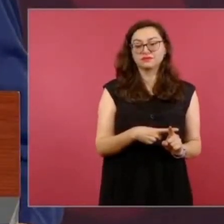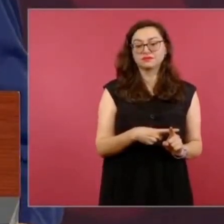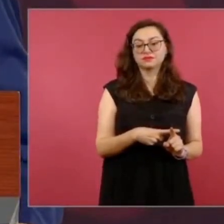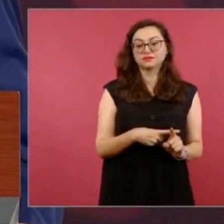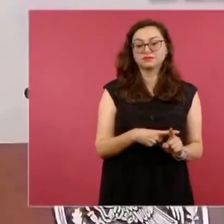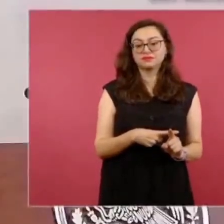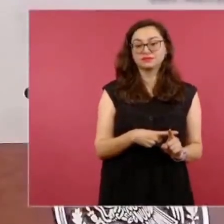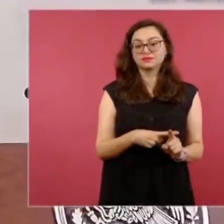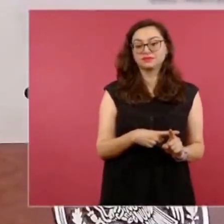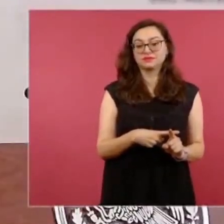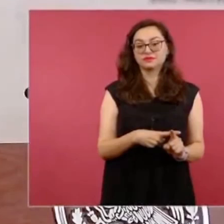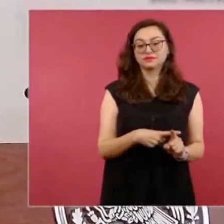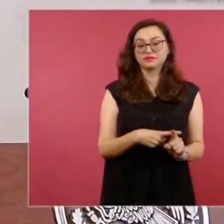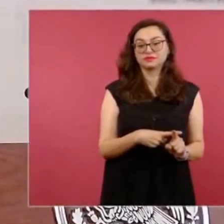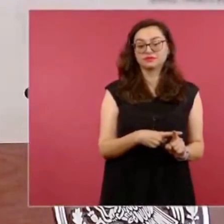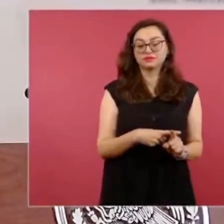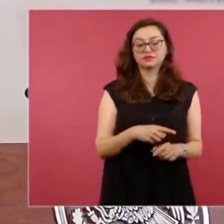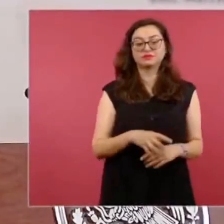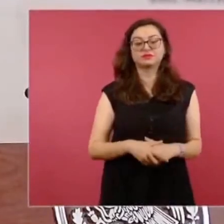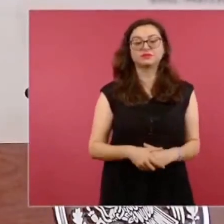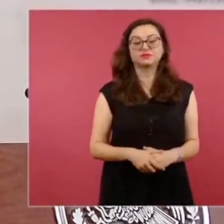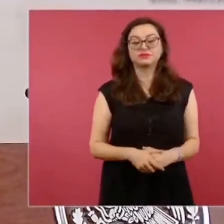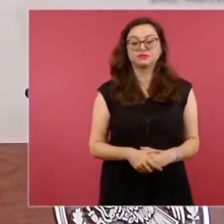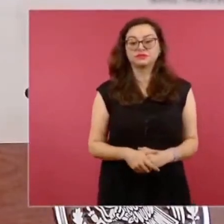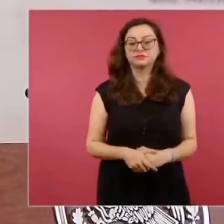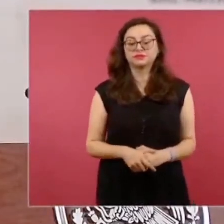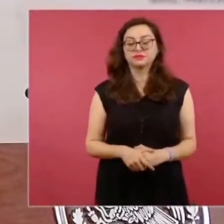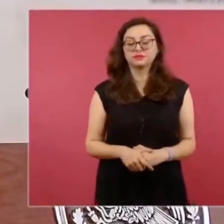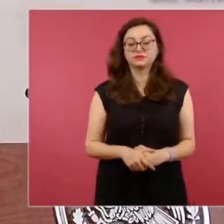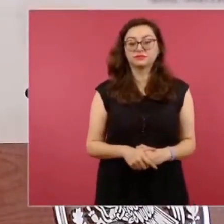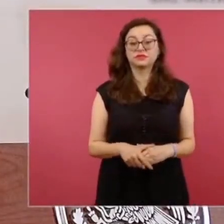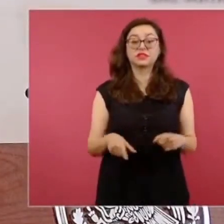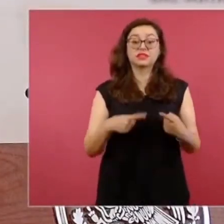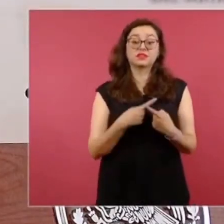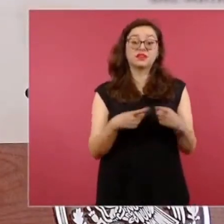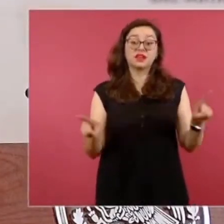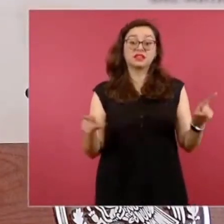el tiempo en que decía el presidente Lerdo,